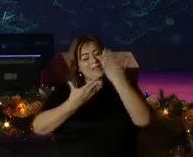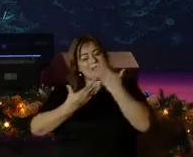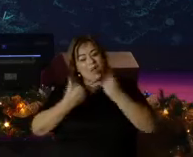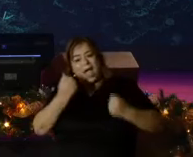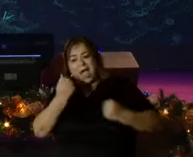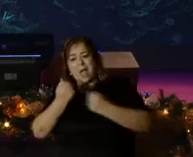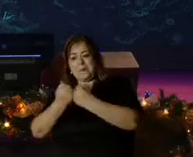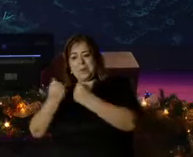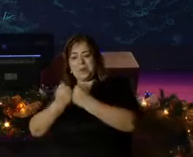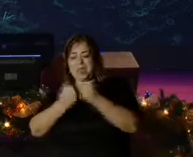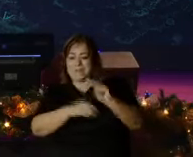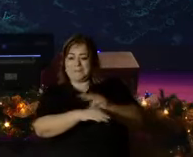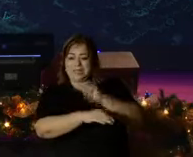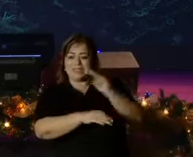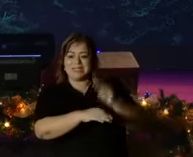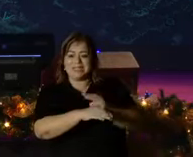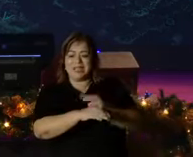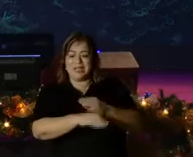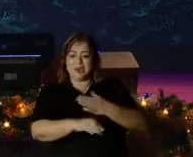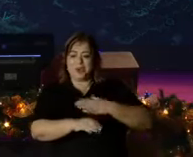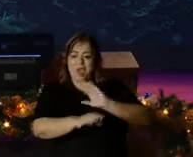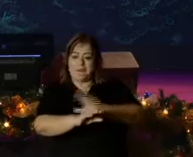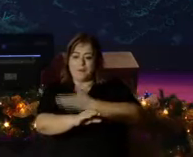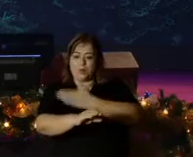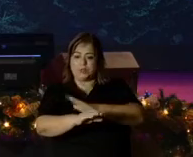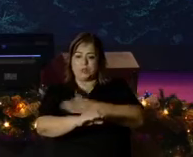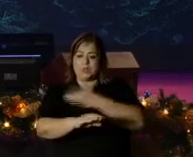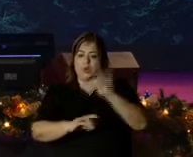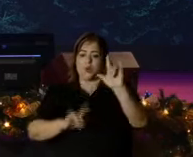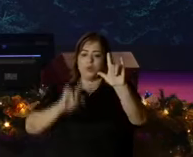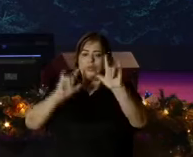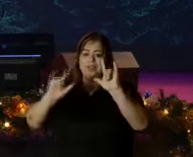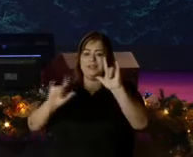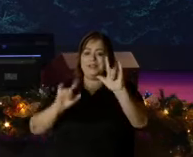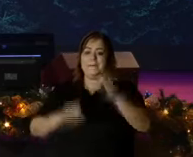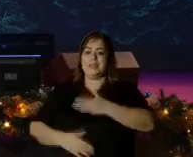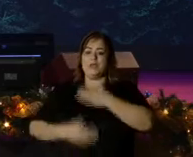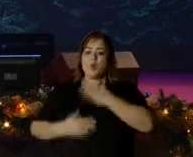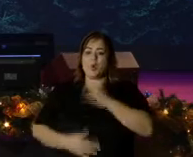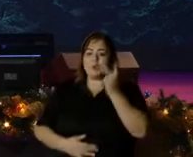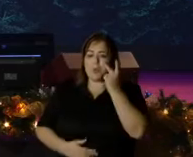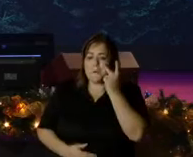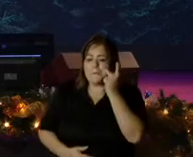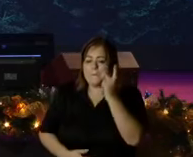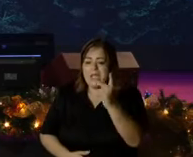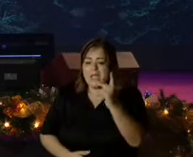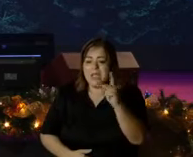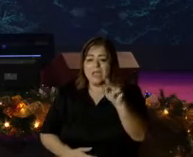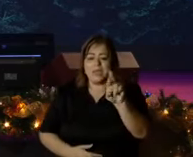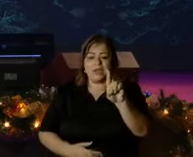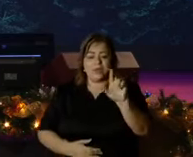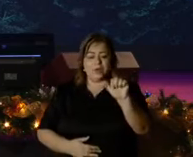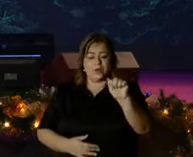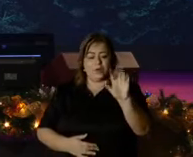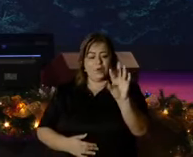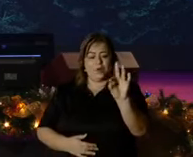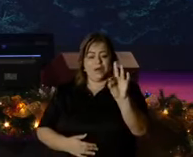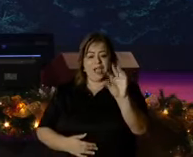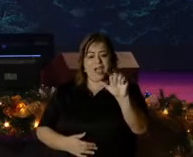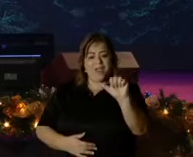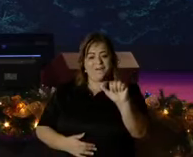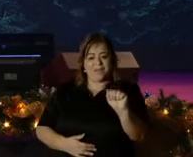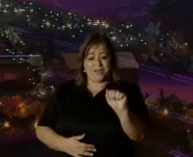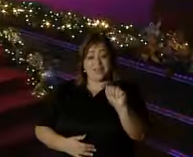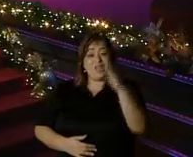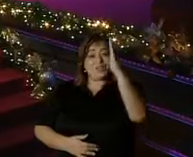ministerio, gracias por orar. Rafa, te amo, gracias. Me gozo en verte y en saber lo que Dios está haciendo con tu vida. Que Dios te siga